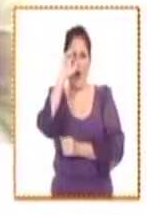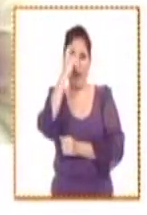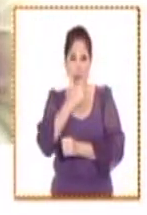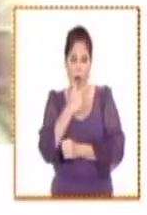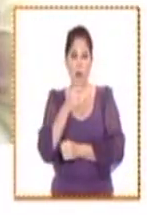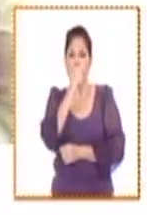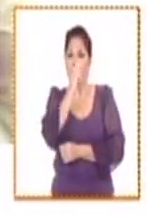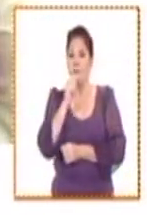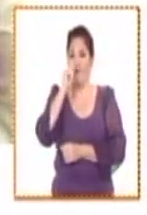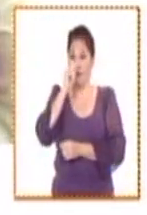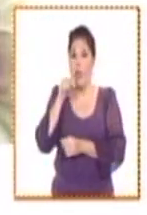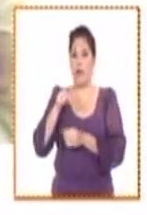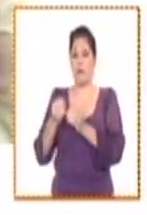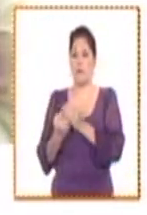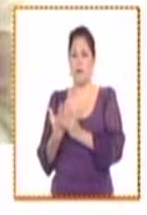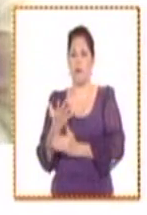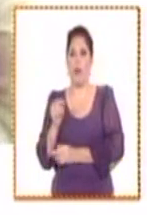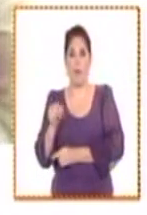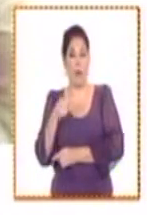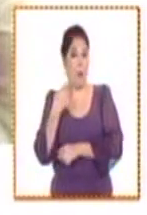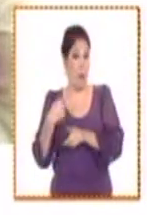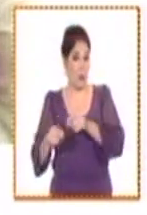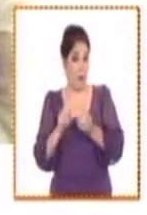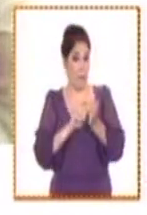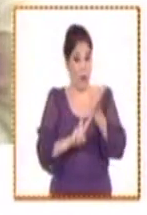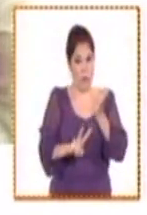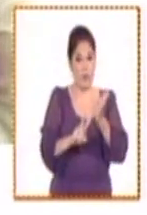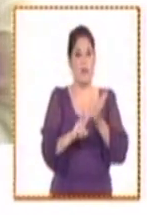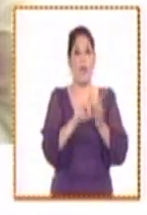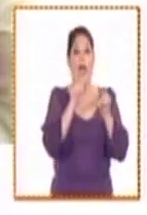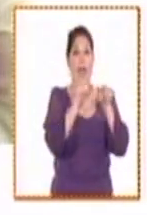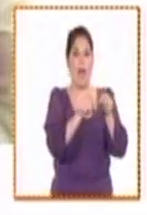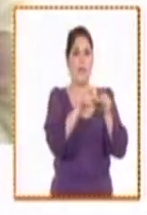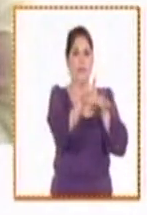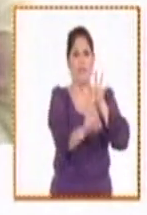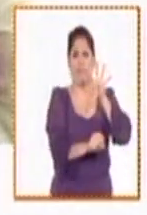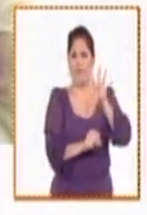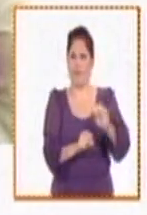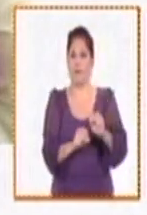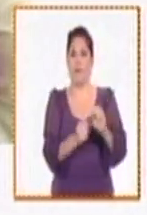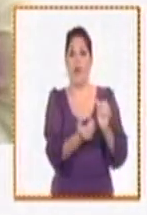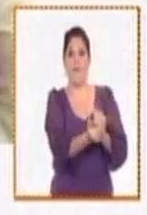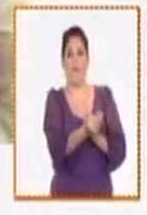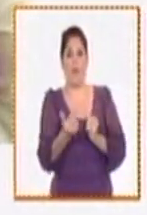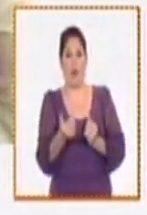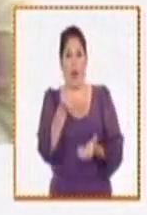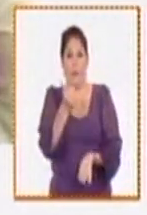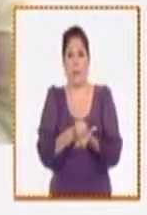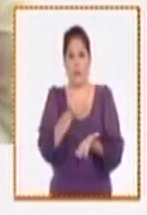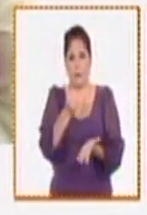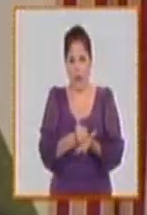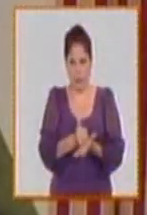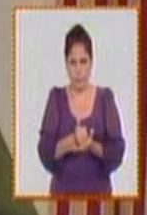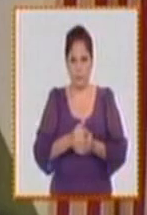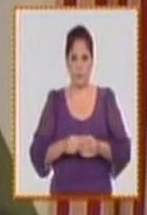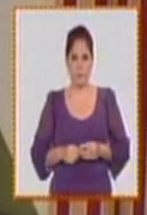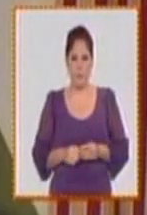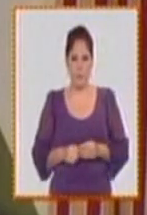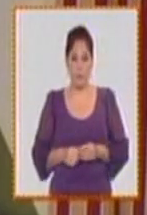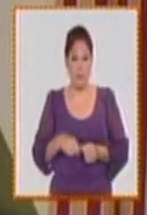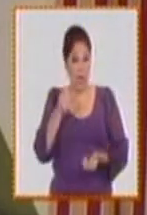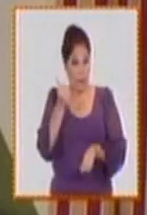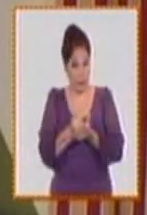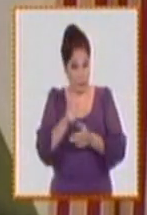han obstaculizado operaciones interprovinciales de trasiego de drogas hacia las cabeceras provinciales y La Habana. La